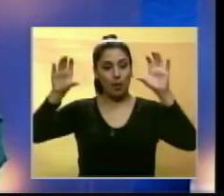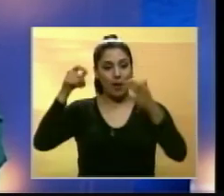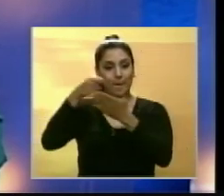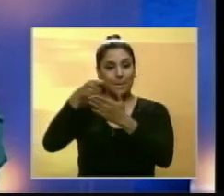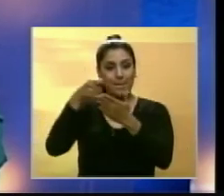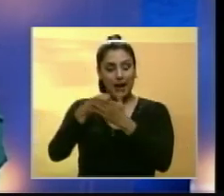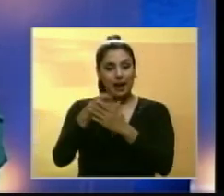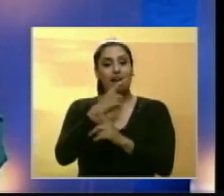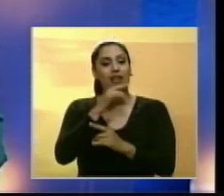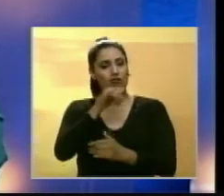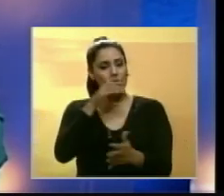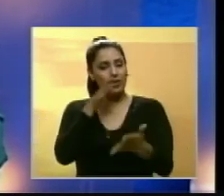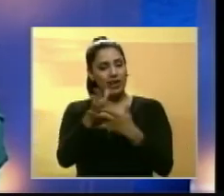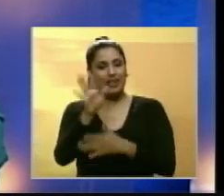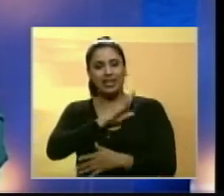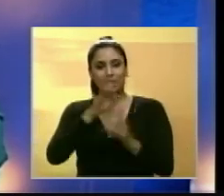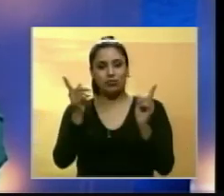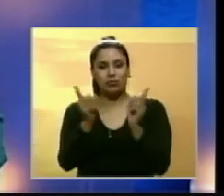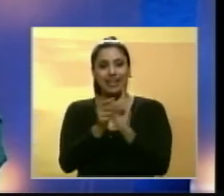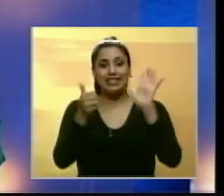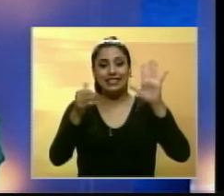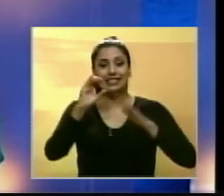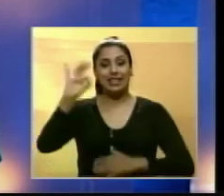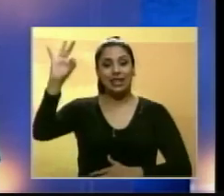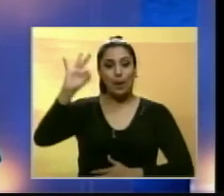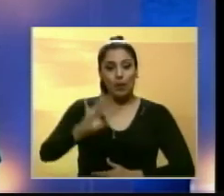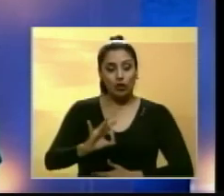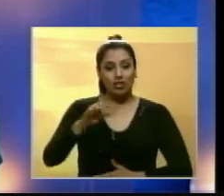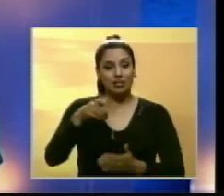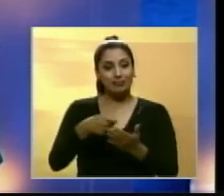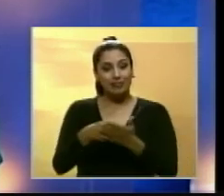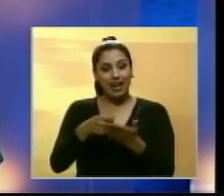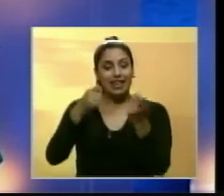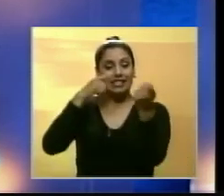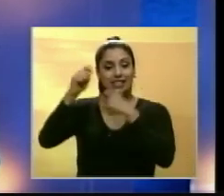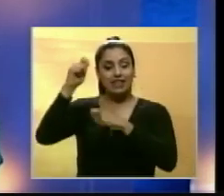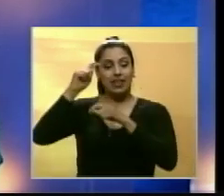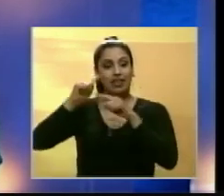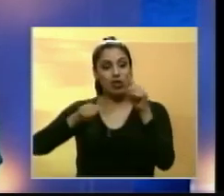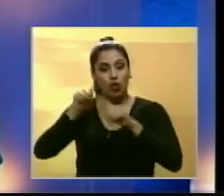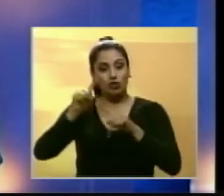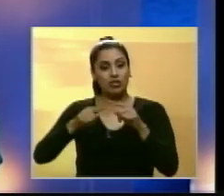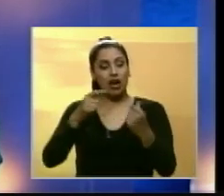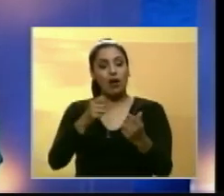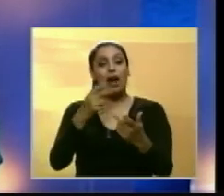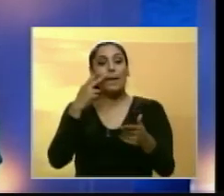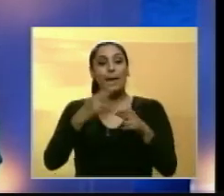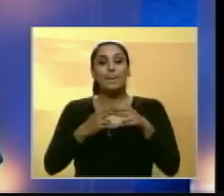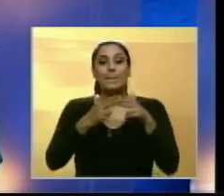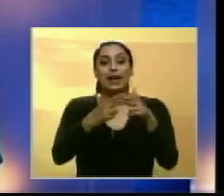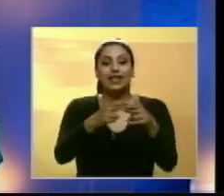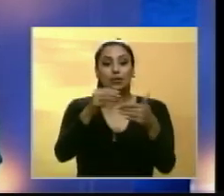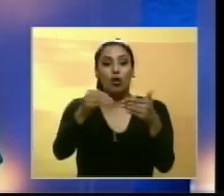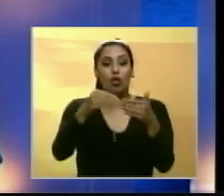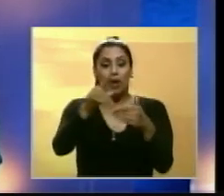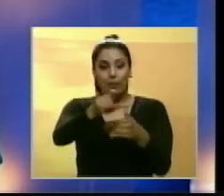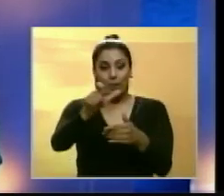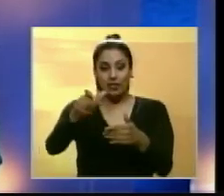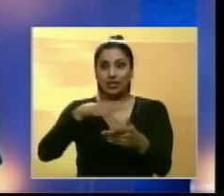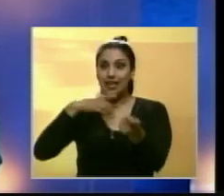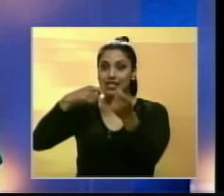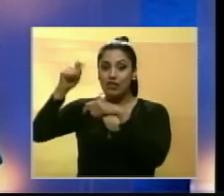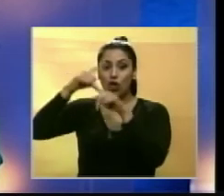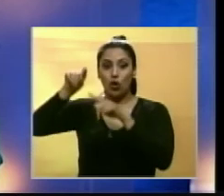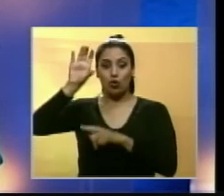Inversión Extranjera, informó que ya se redujo en un 60% los trámites de exportación y entregarán préstamos en dólares a los empresarios